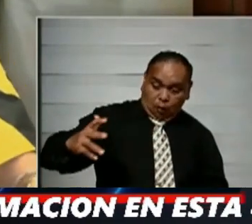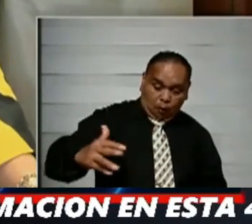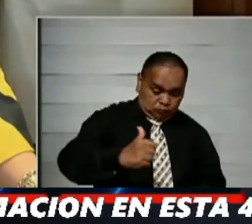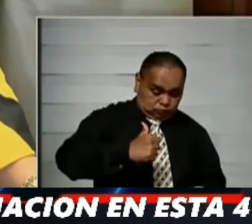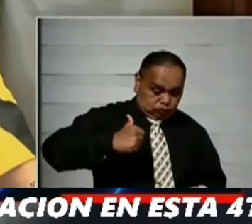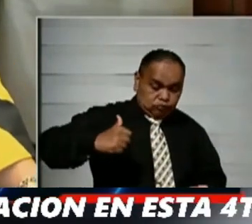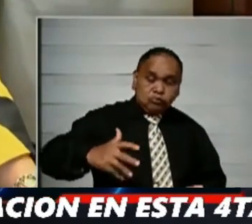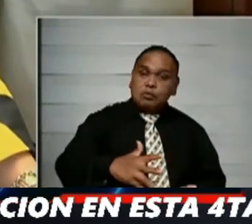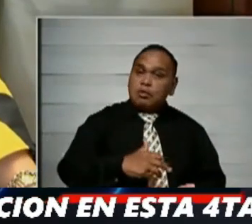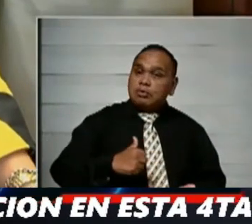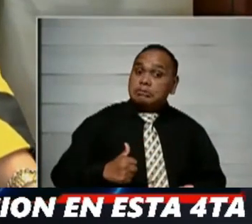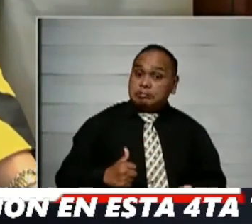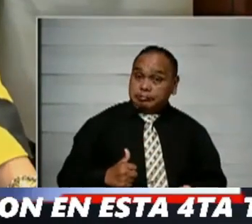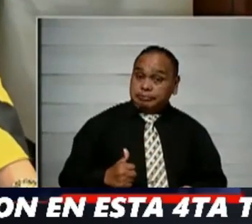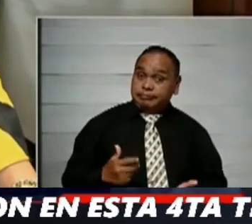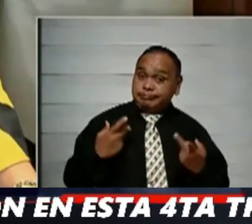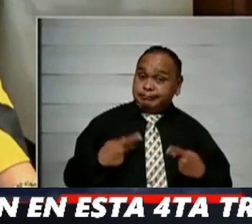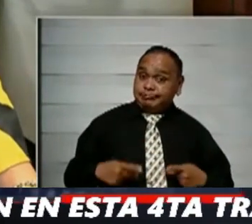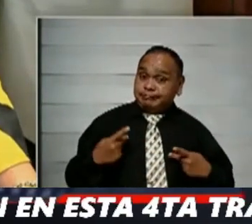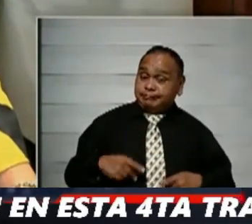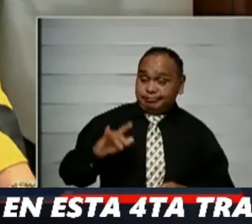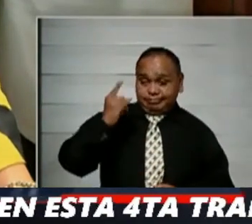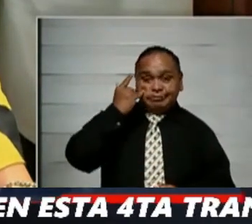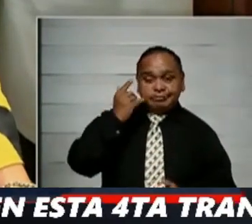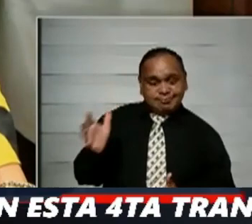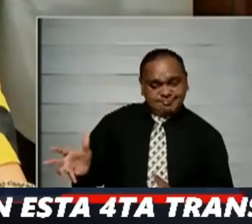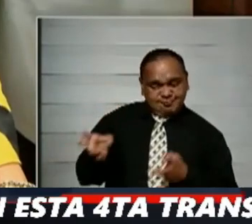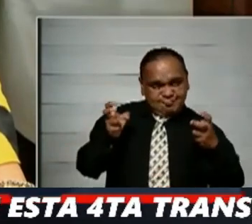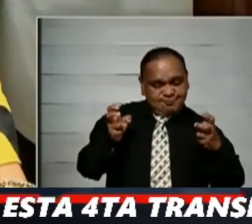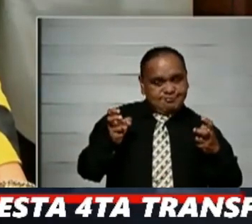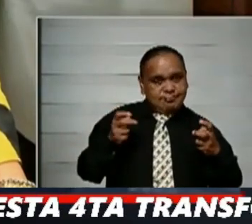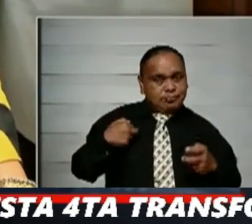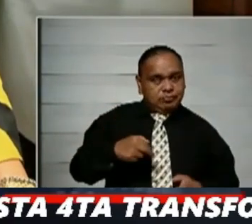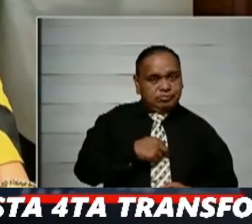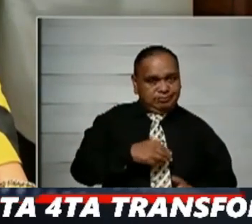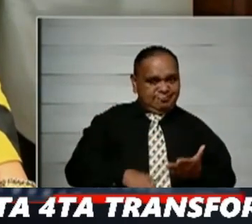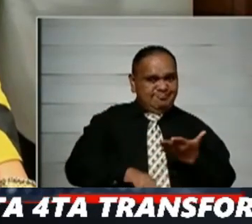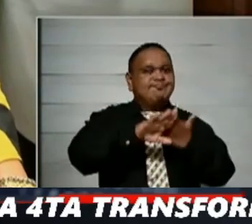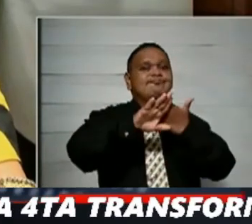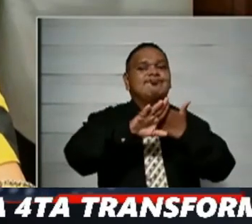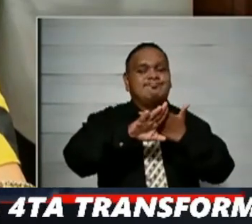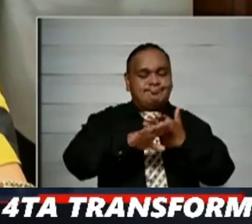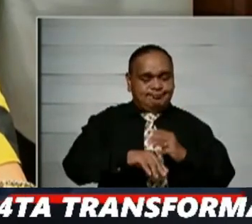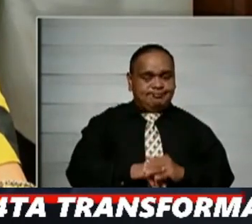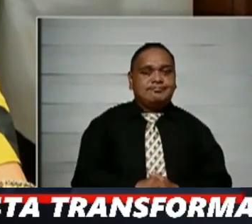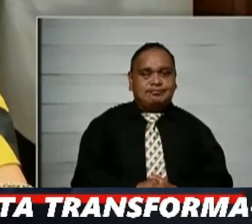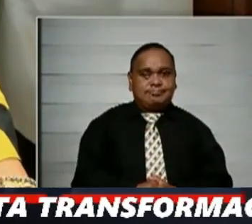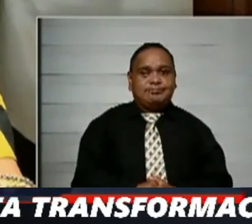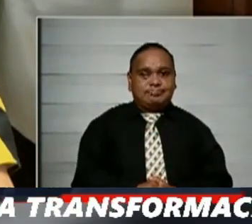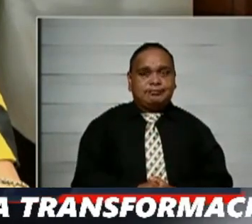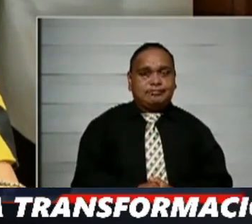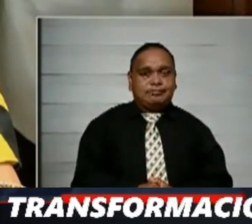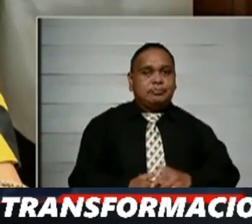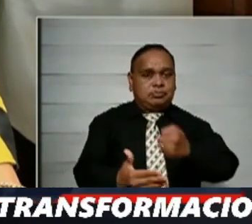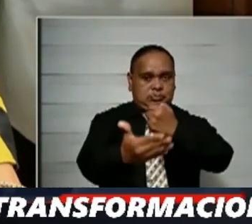pobre. Entonces por eso es que nos sentimos tan indignados. No, entonces, y bueno, pues le llamamos, hacemos un llamado